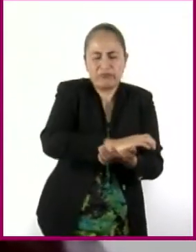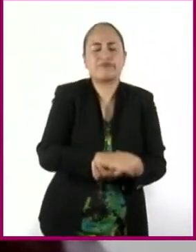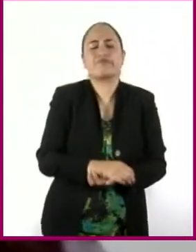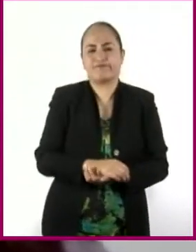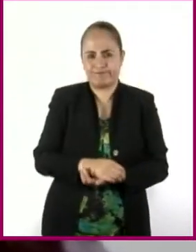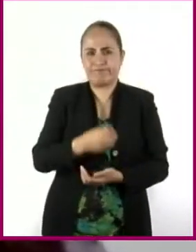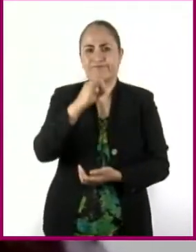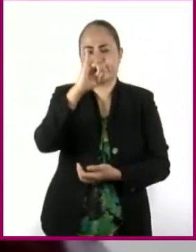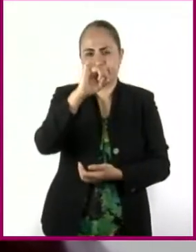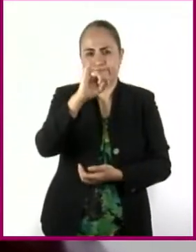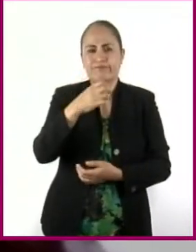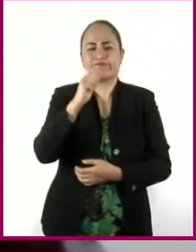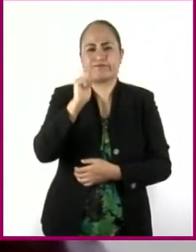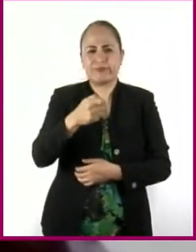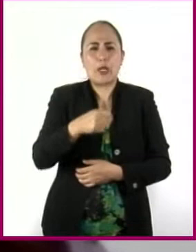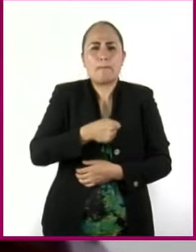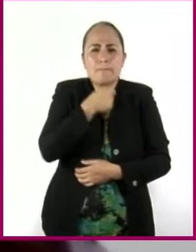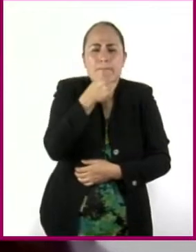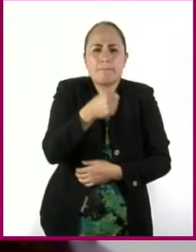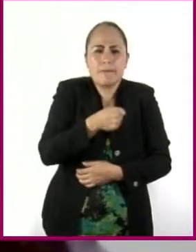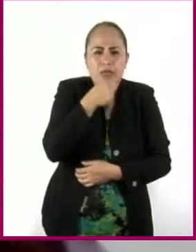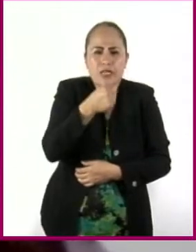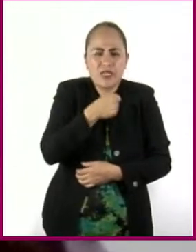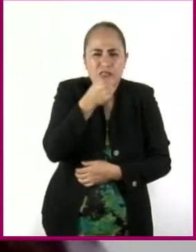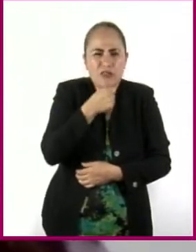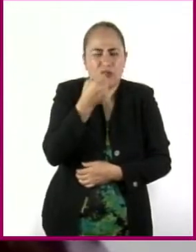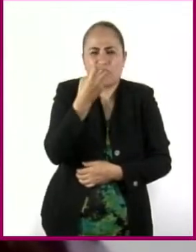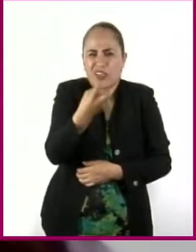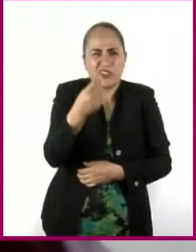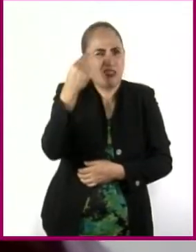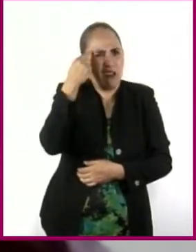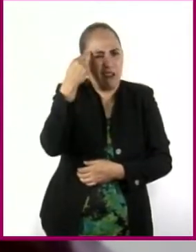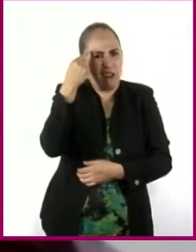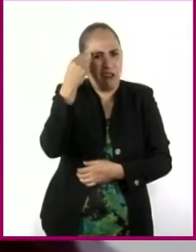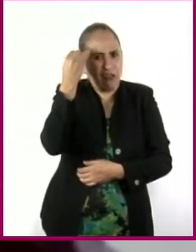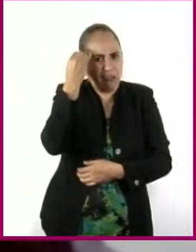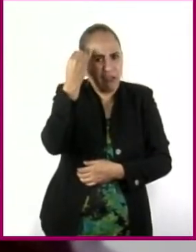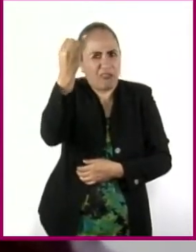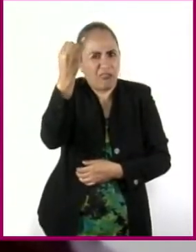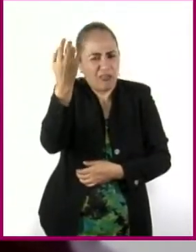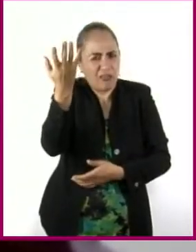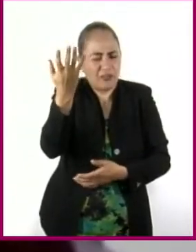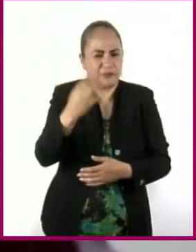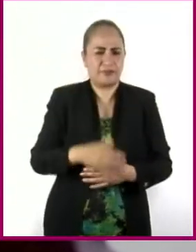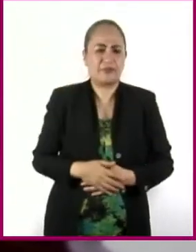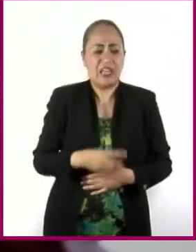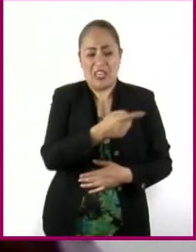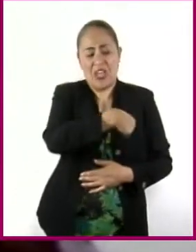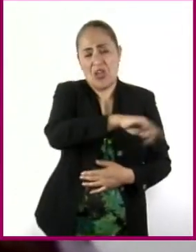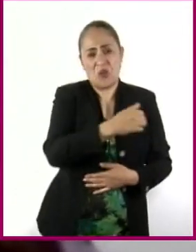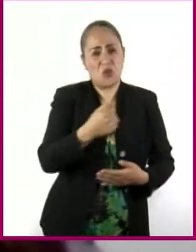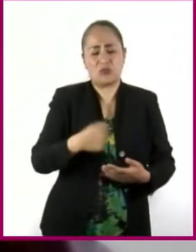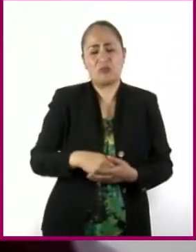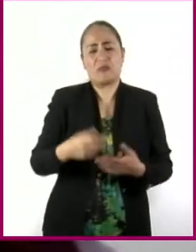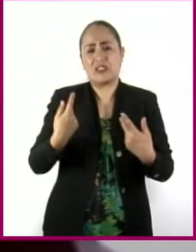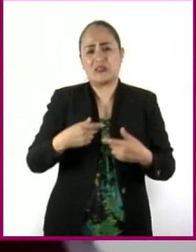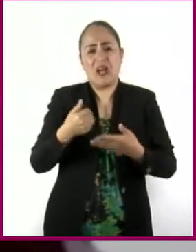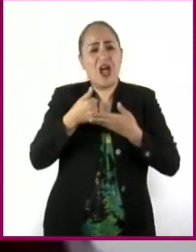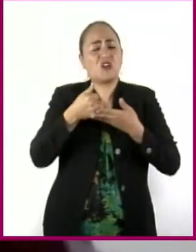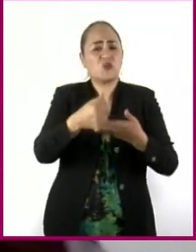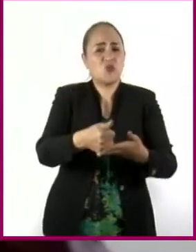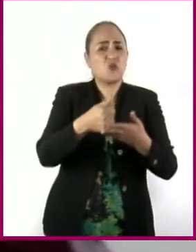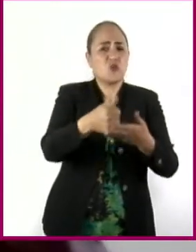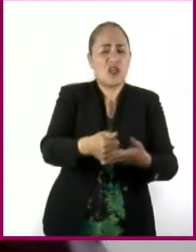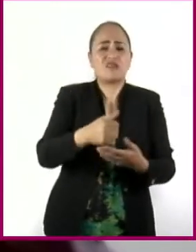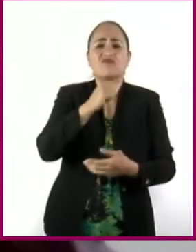a la vejez en esas lógicas, ¿no? Que no contribuyen a la sociedad, y cuando pues